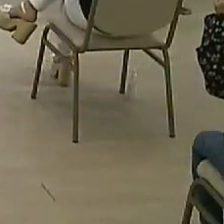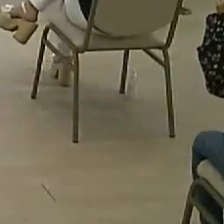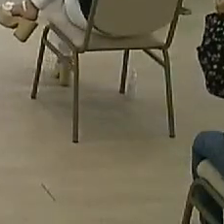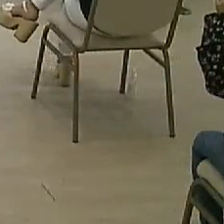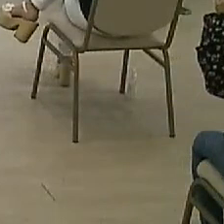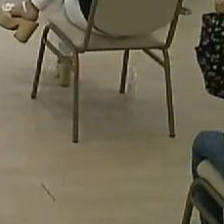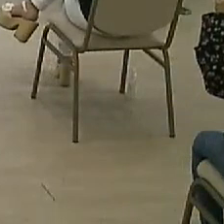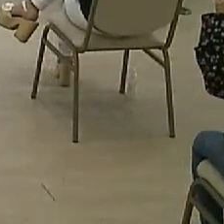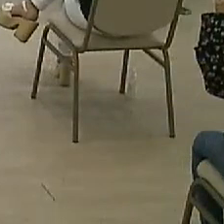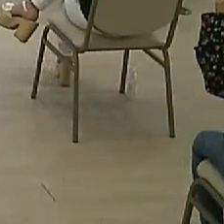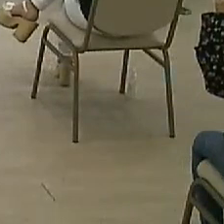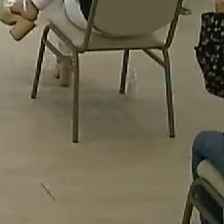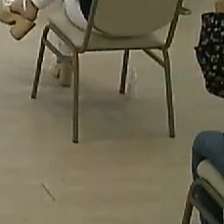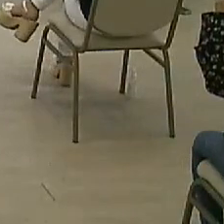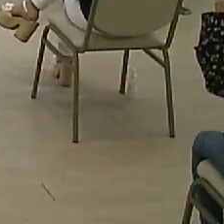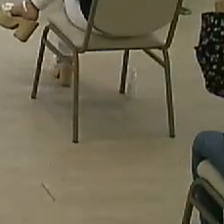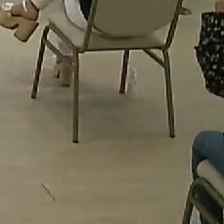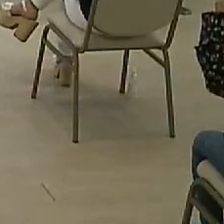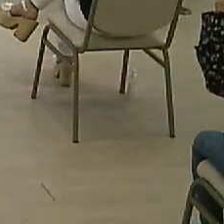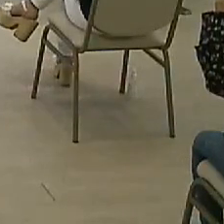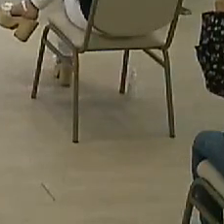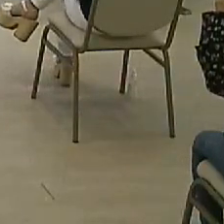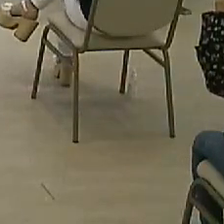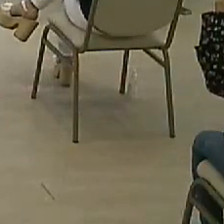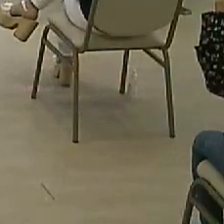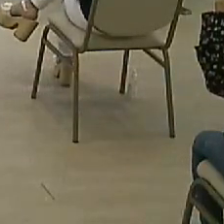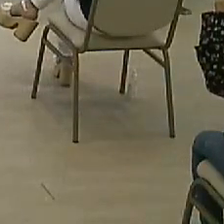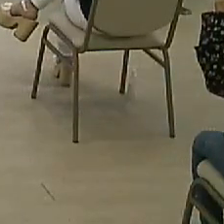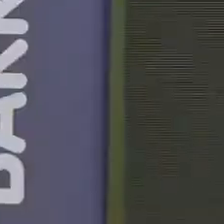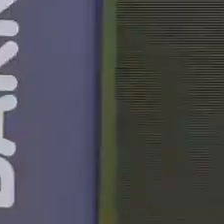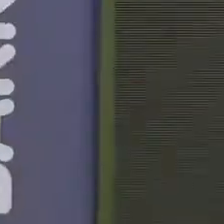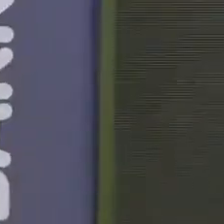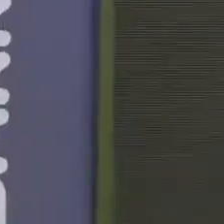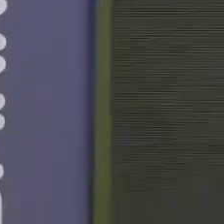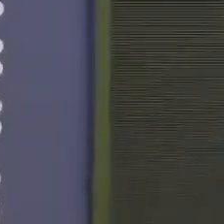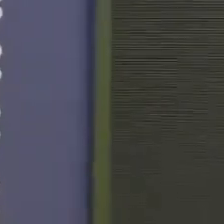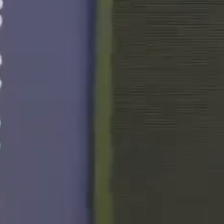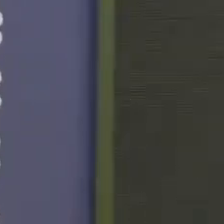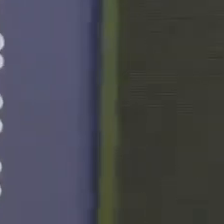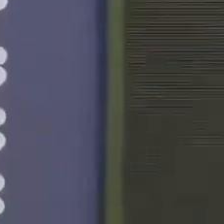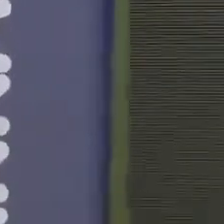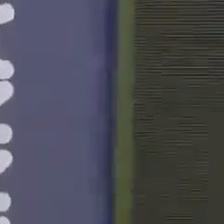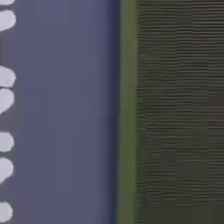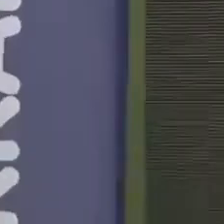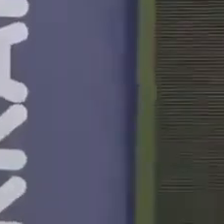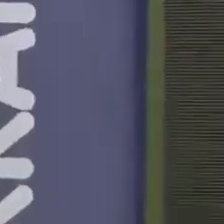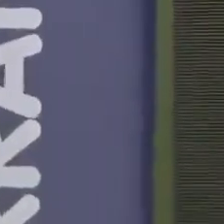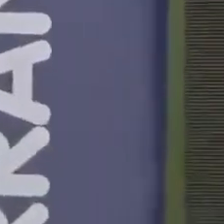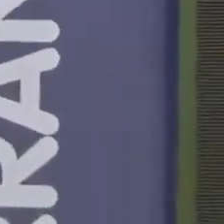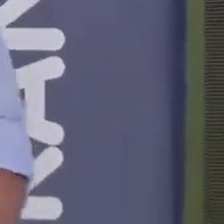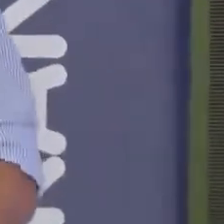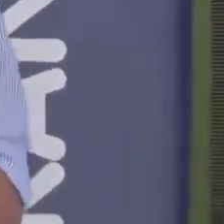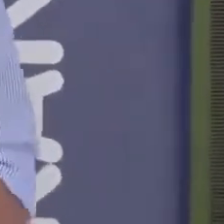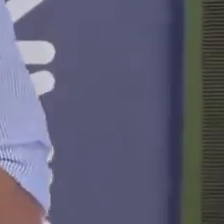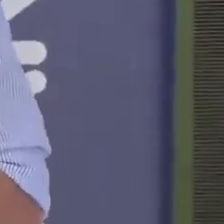Muy buenos días a ustedes, a los que nos están viendo por medios virtuales y a la compañía.